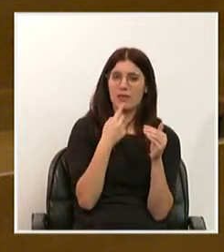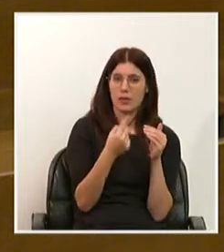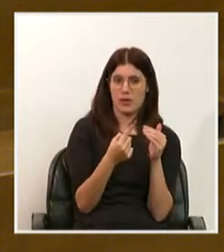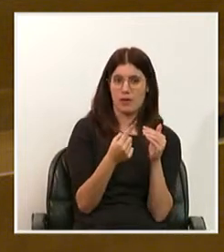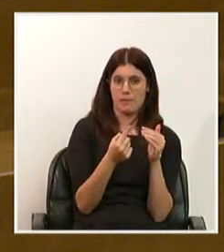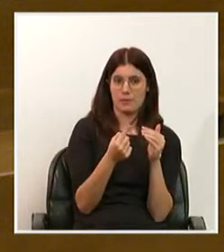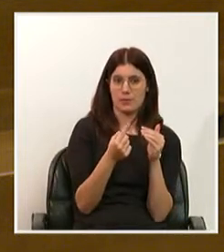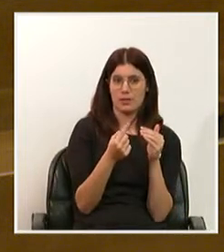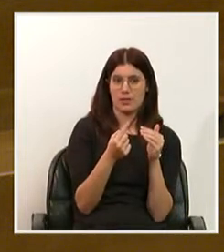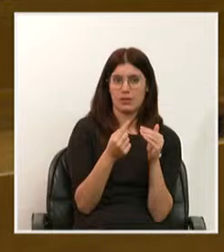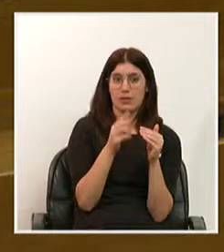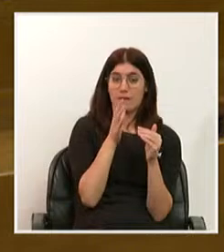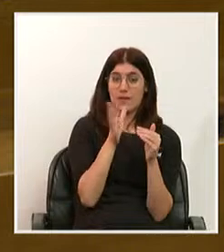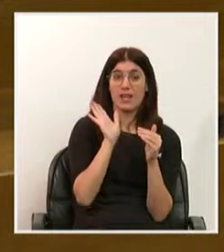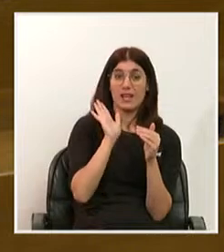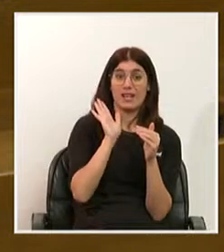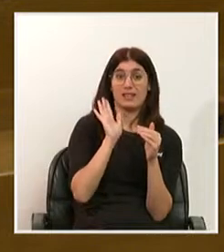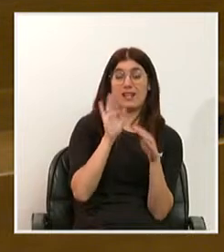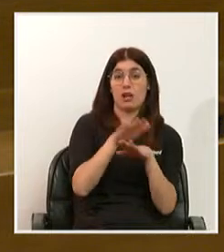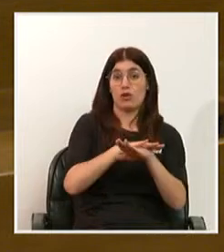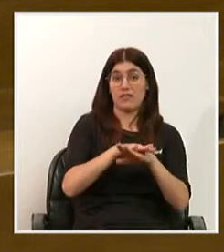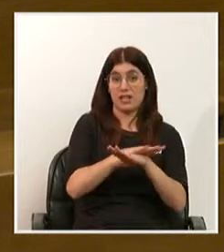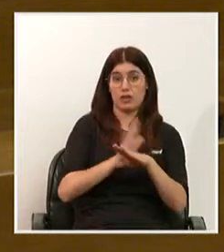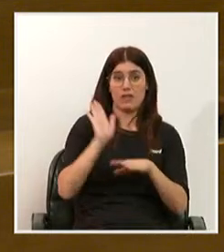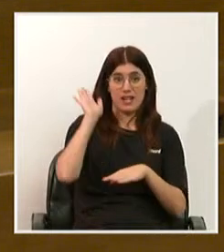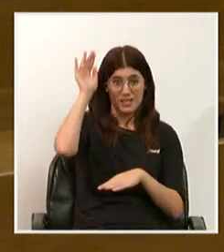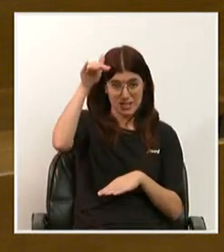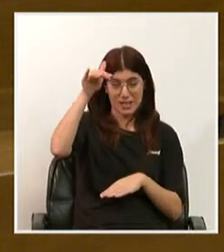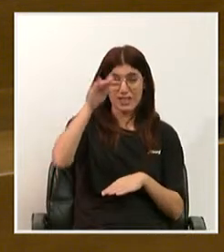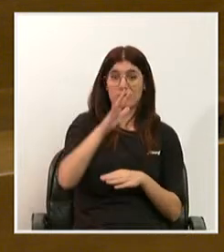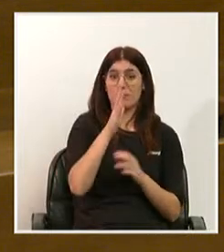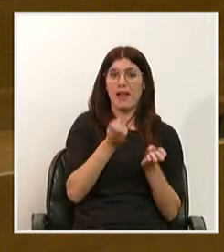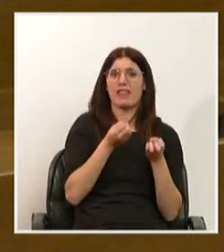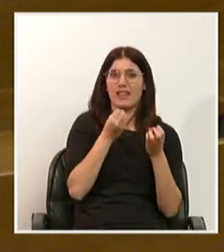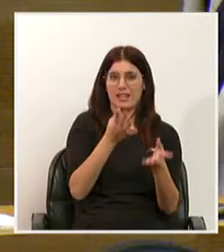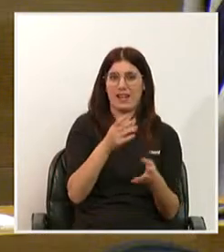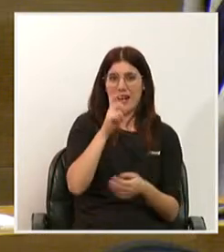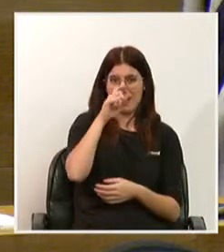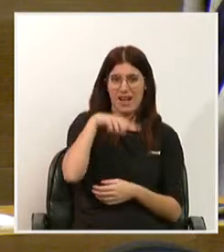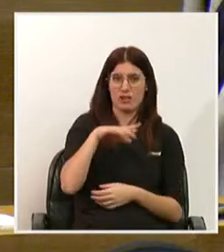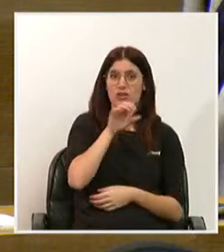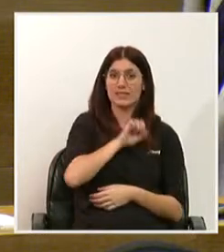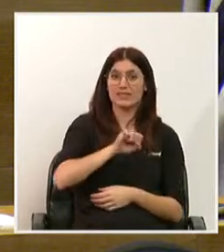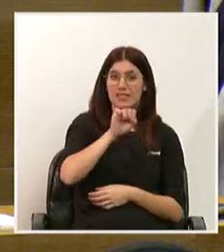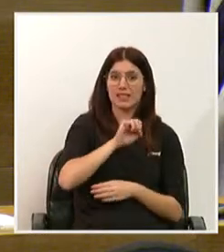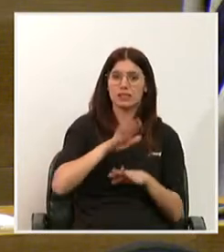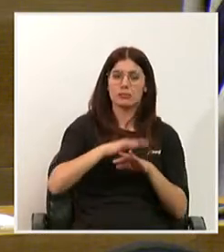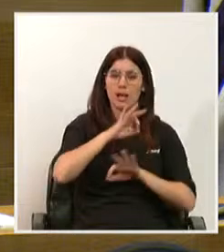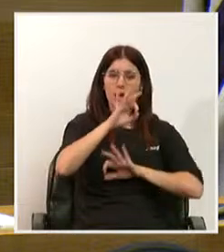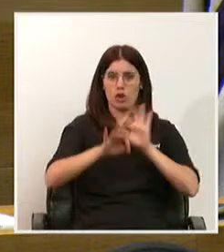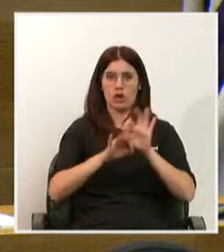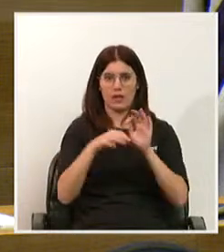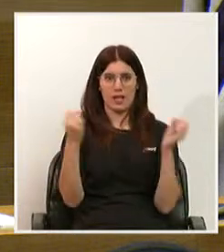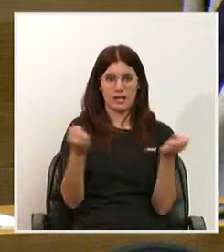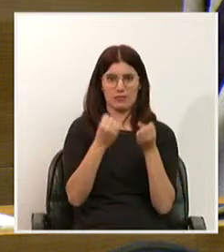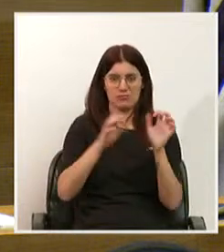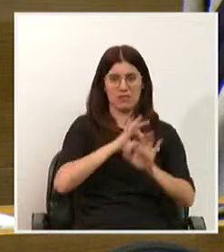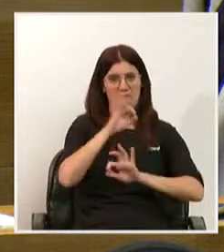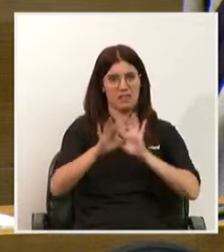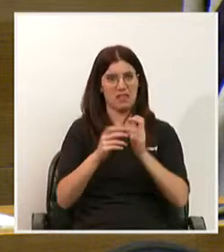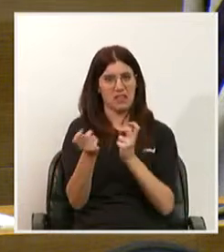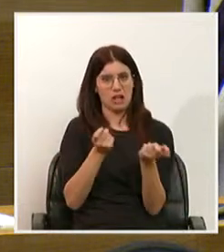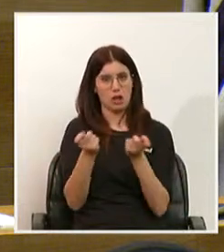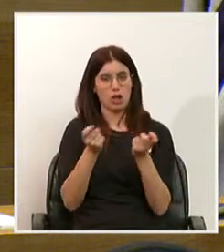deurer de y organizar y coordinar un c participen